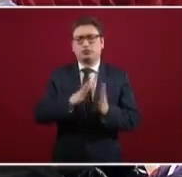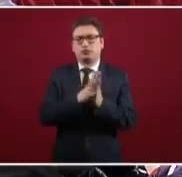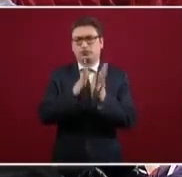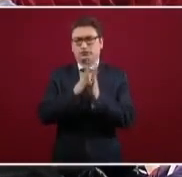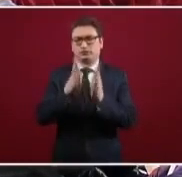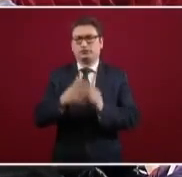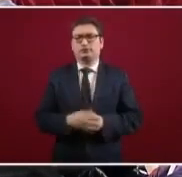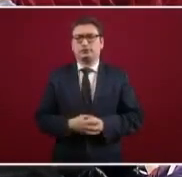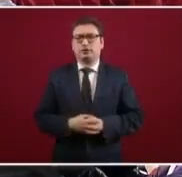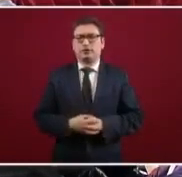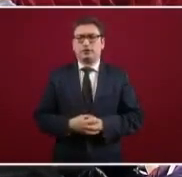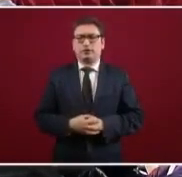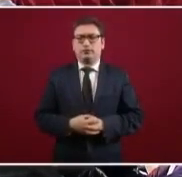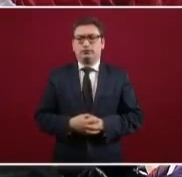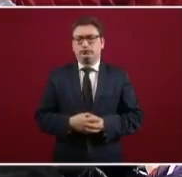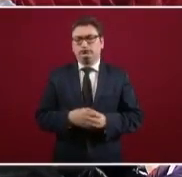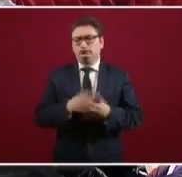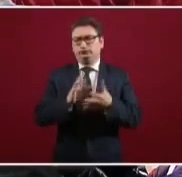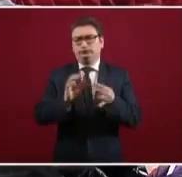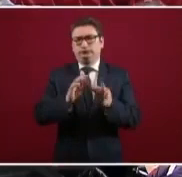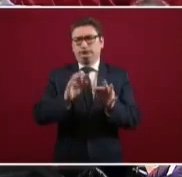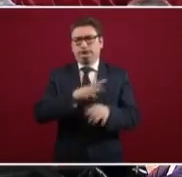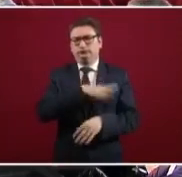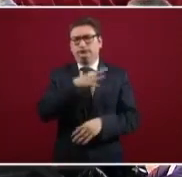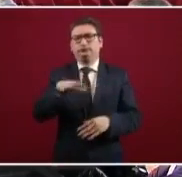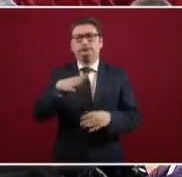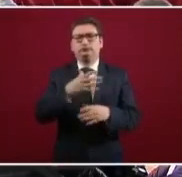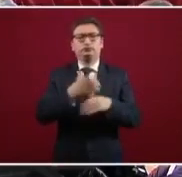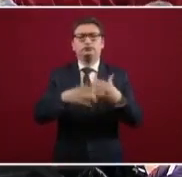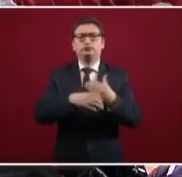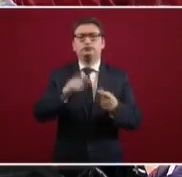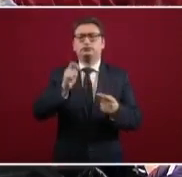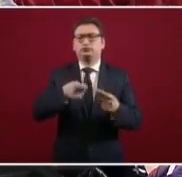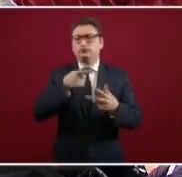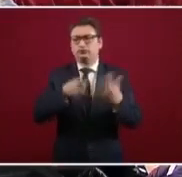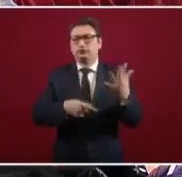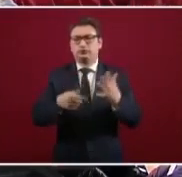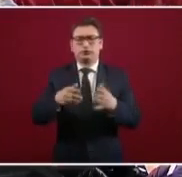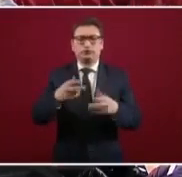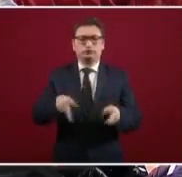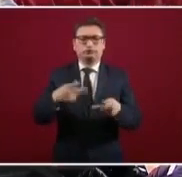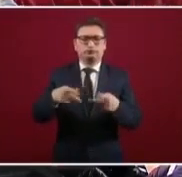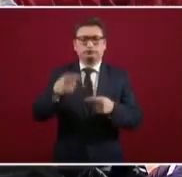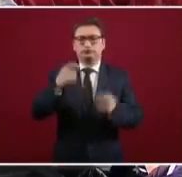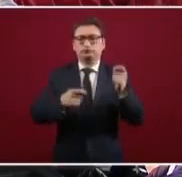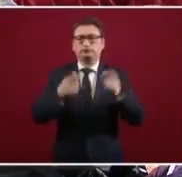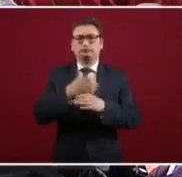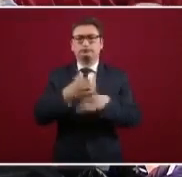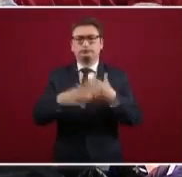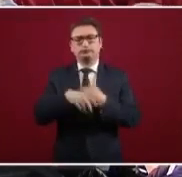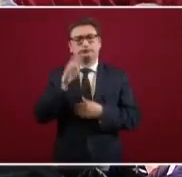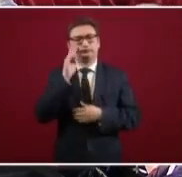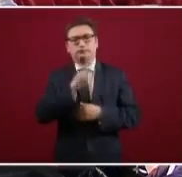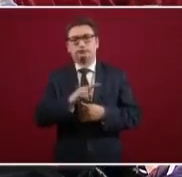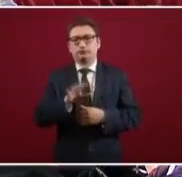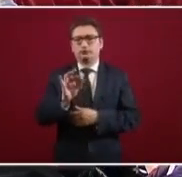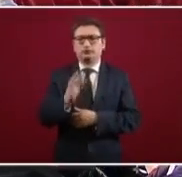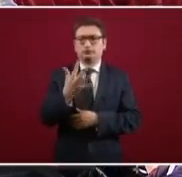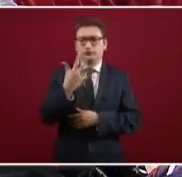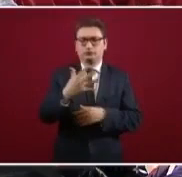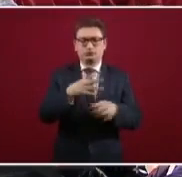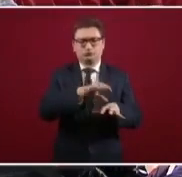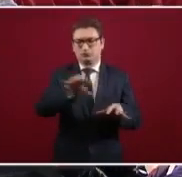va hablando grueso modo de lo que se basó va a estar ese día pues ustedes pueden ver son 45